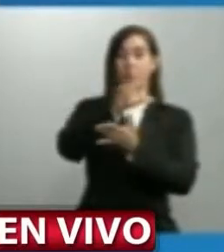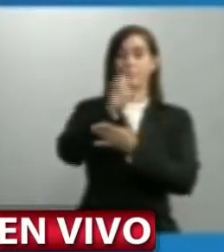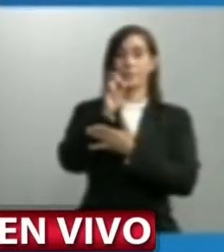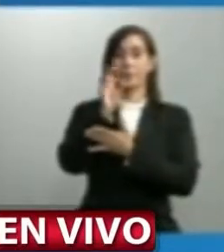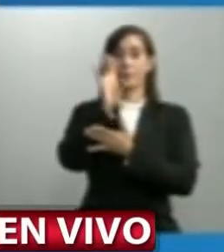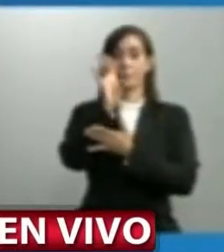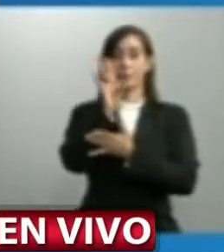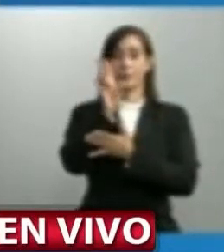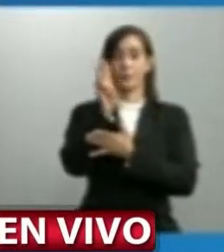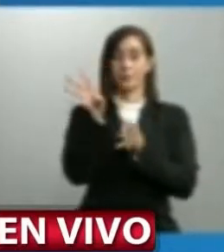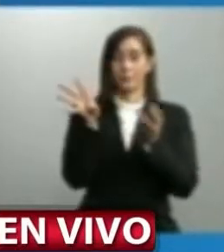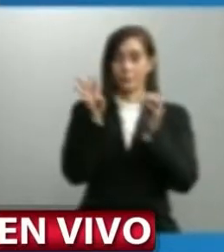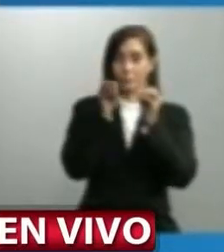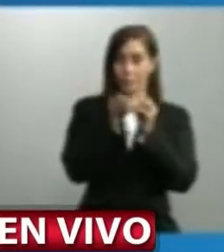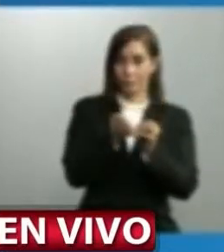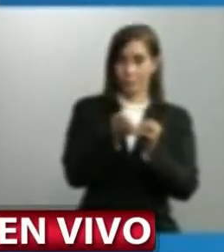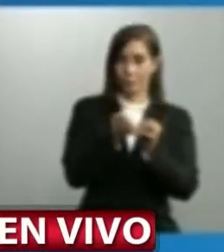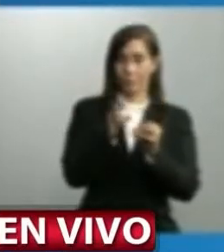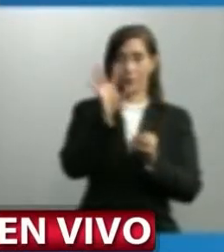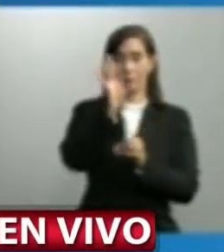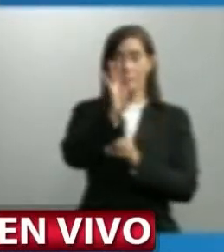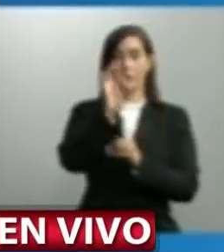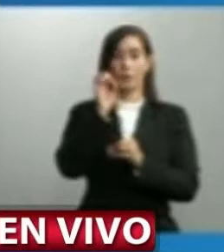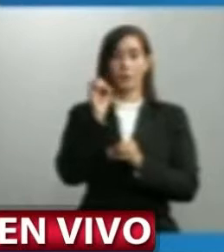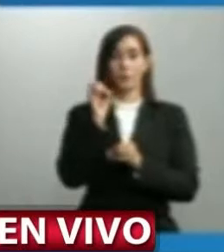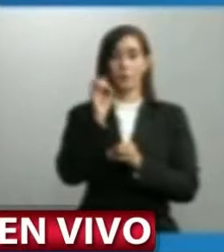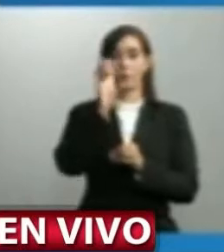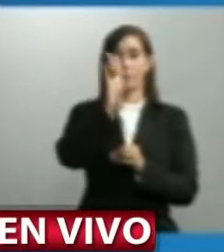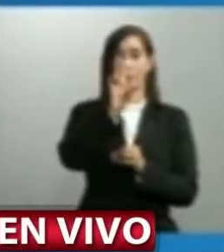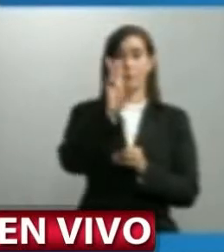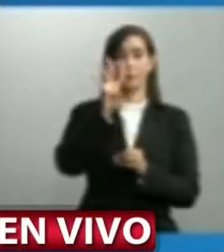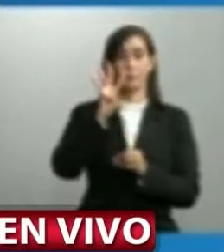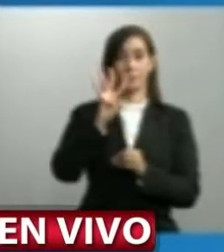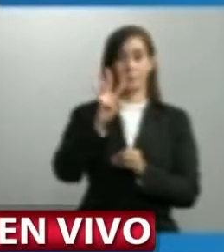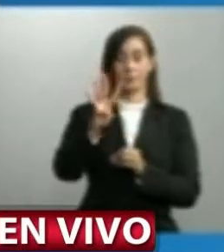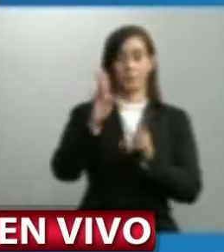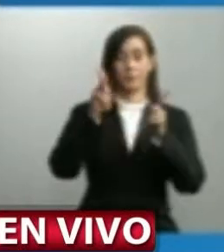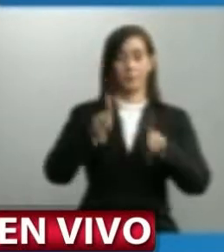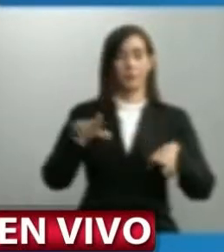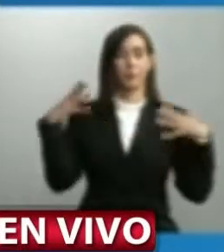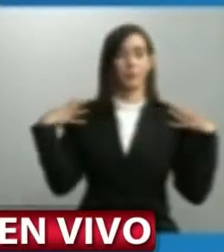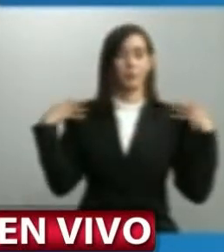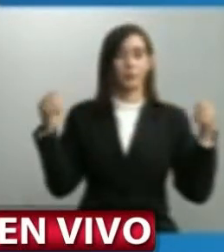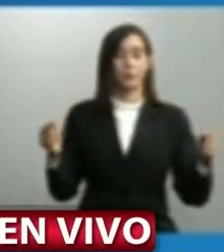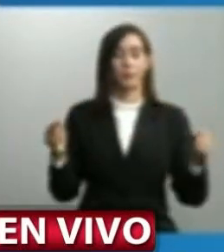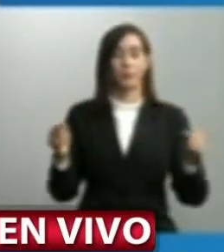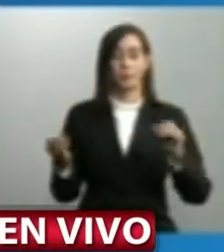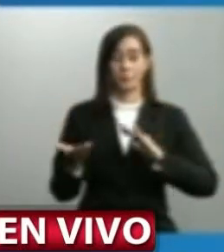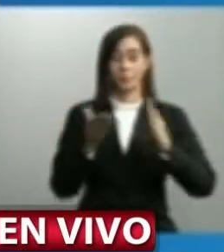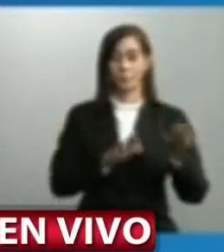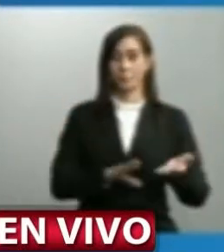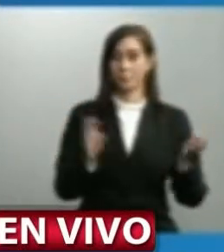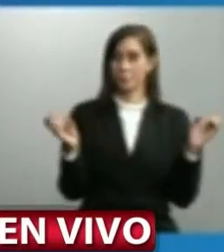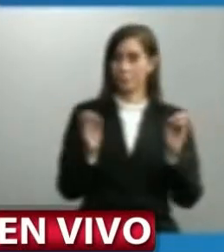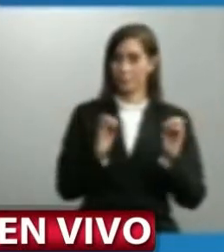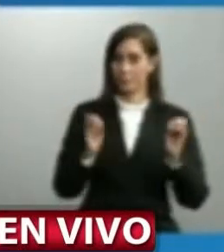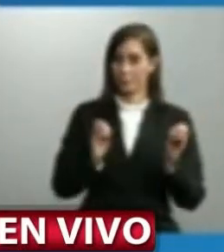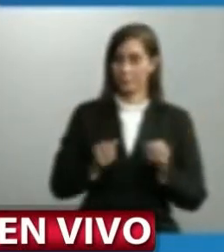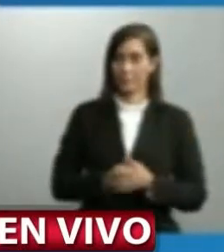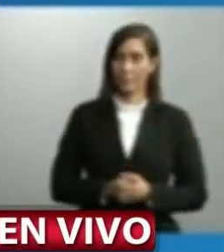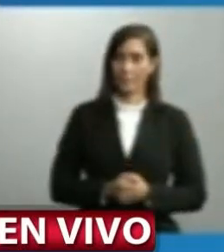1,372 acumulados, 974 recuperados, 0